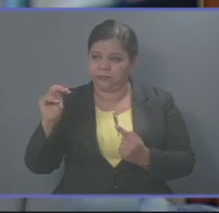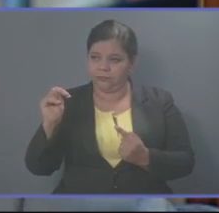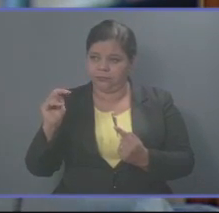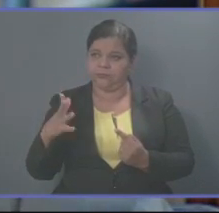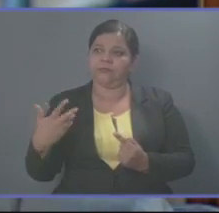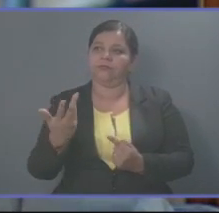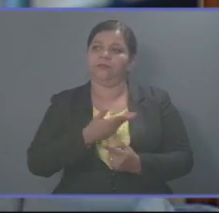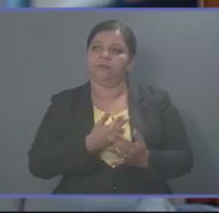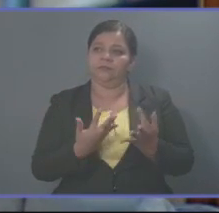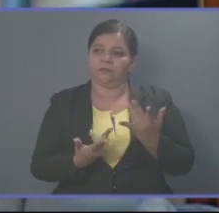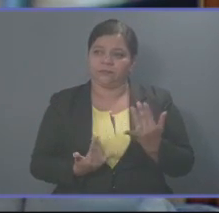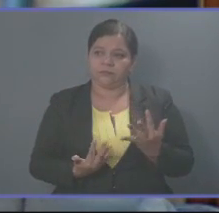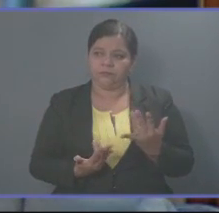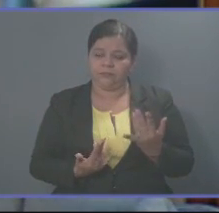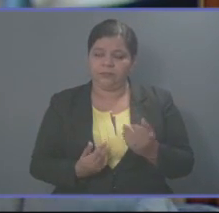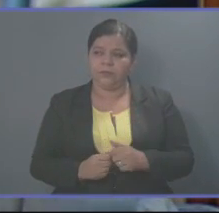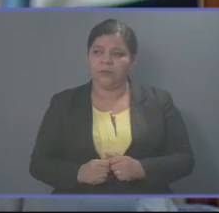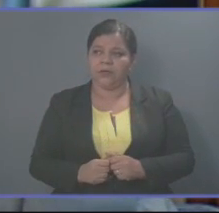esperamos que